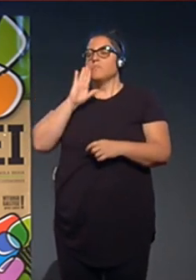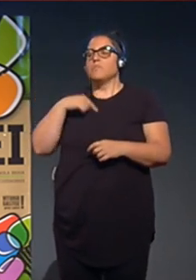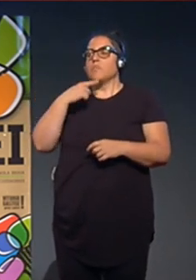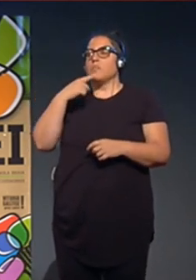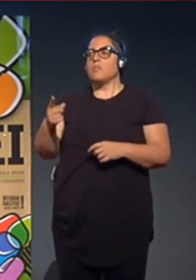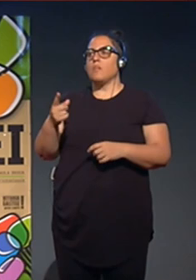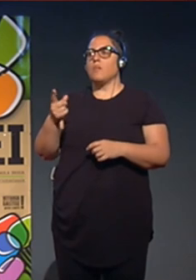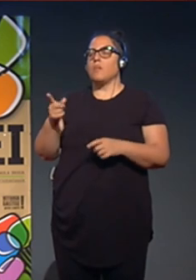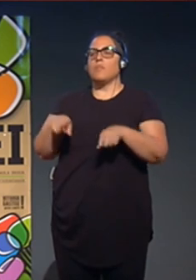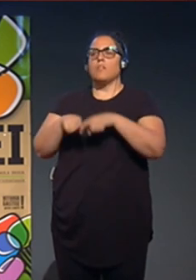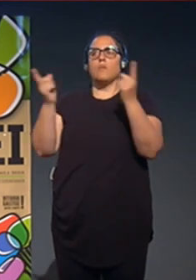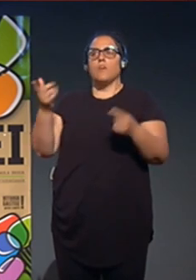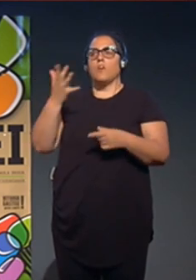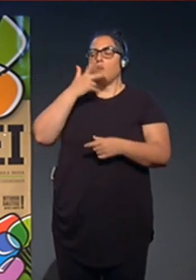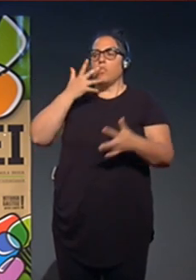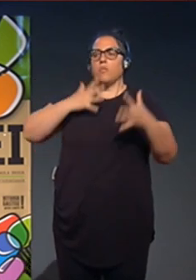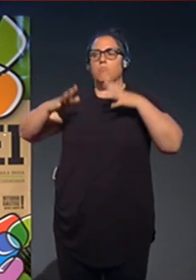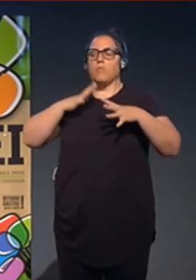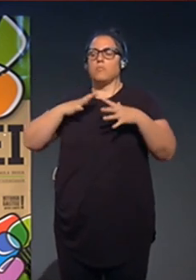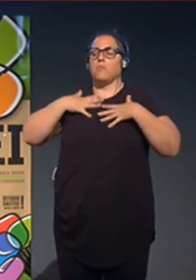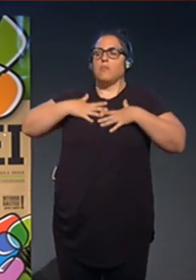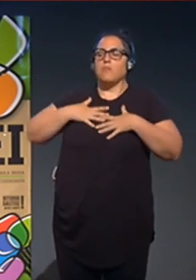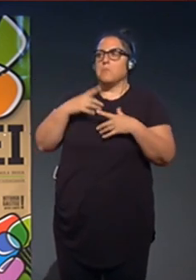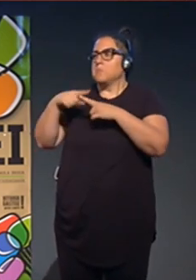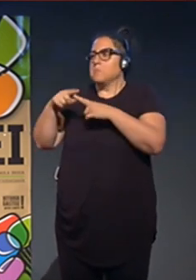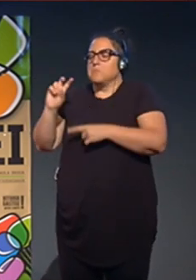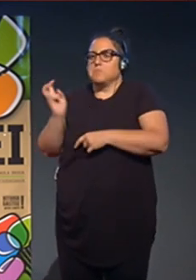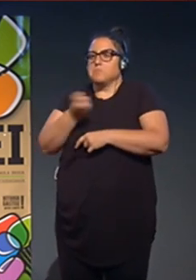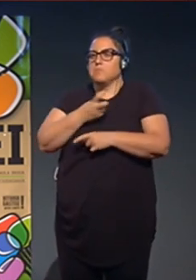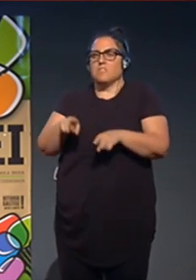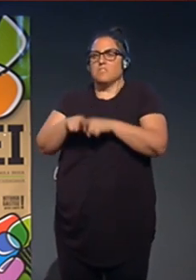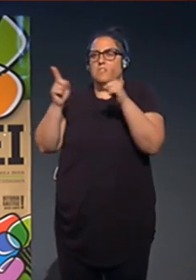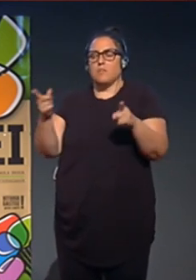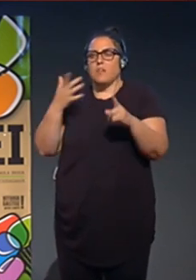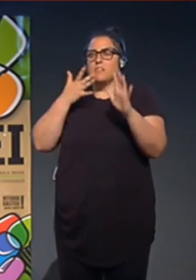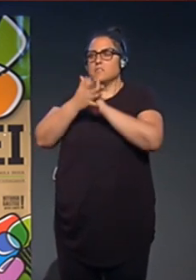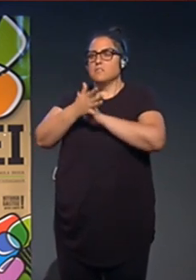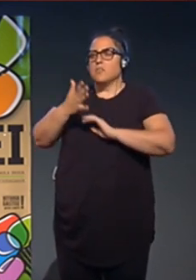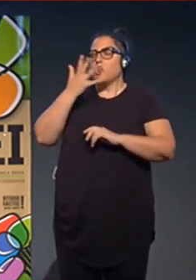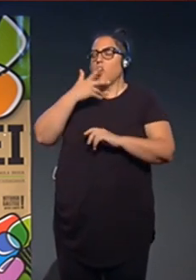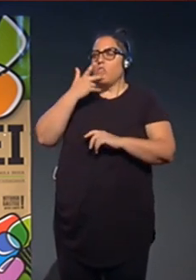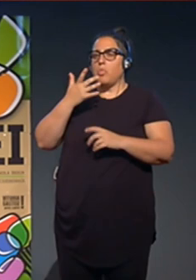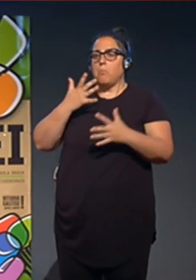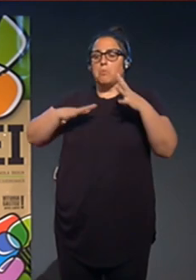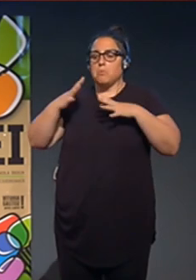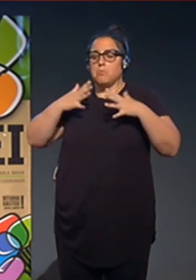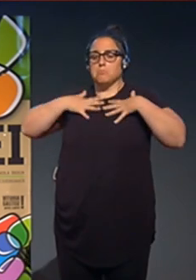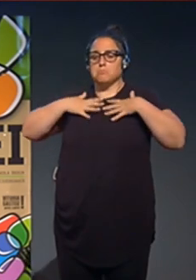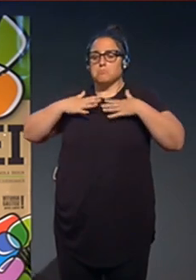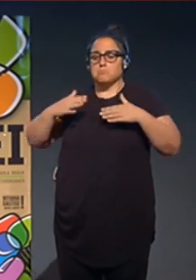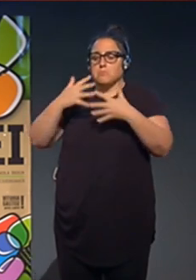sentido sean académicos o sean de este otro tipo y yo Honestamente pienso que no es que haya que contraponer unos a otros sino que es la